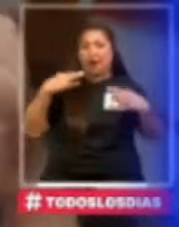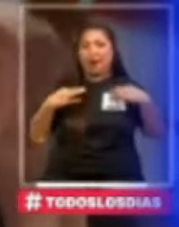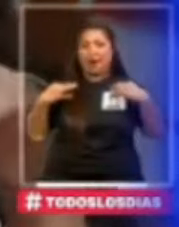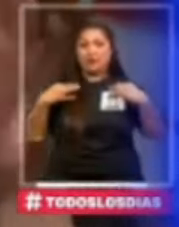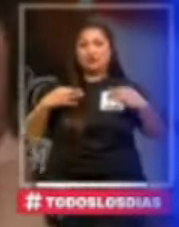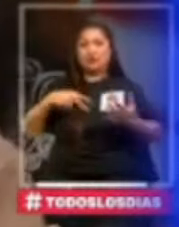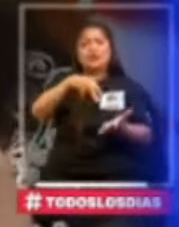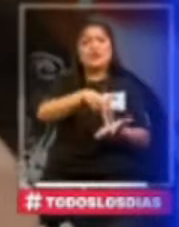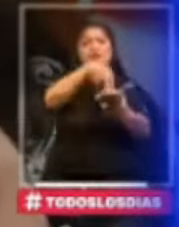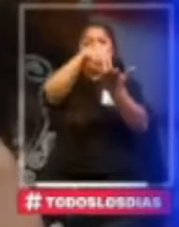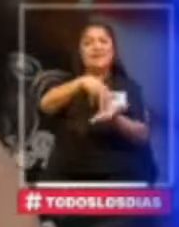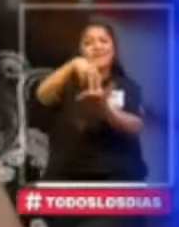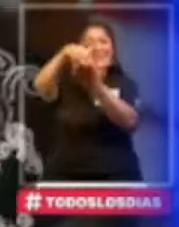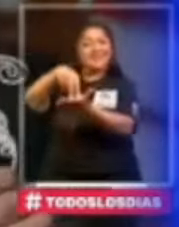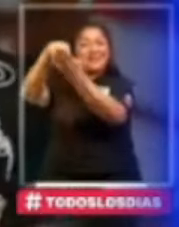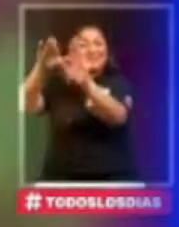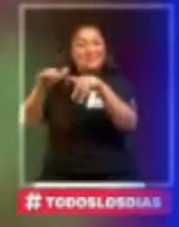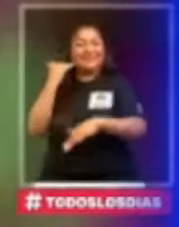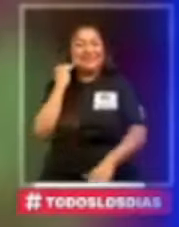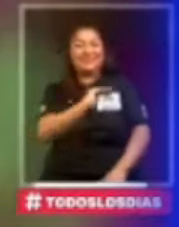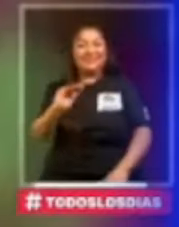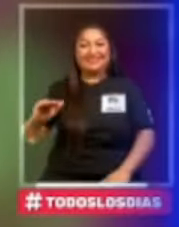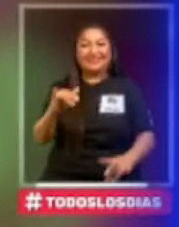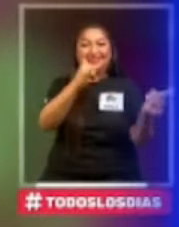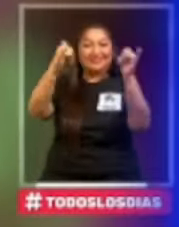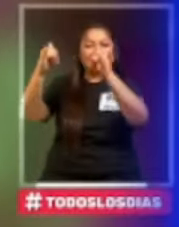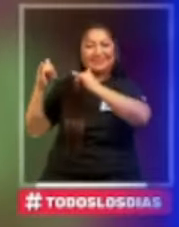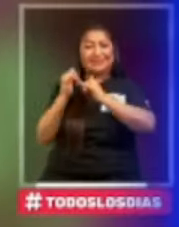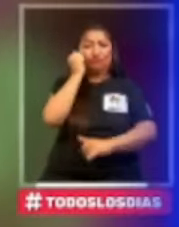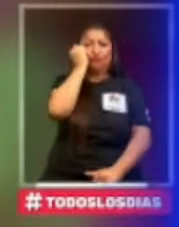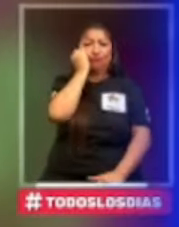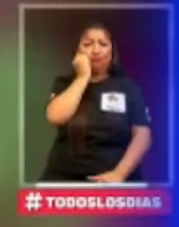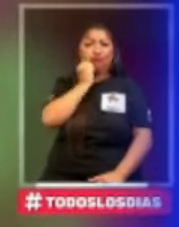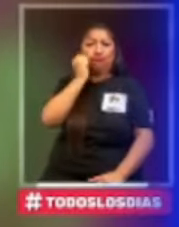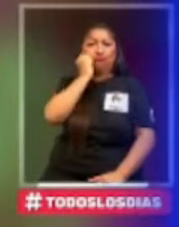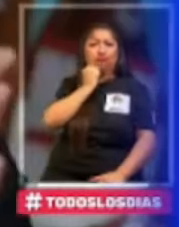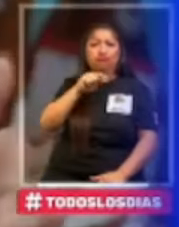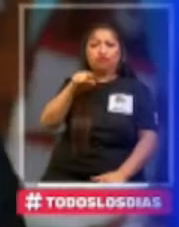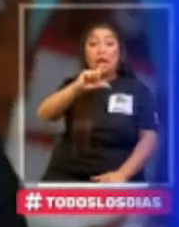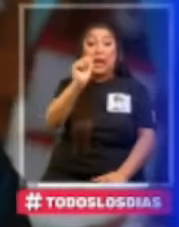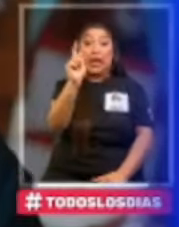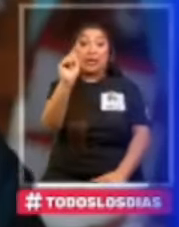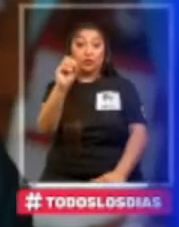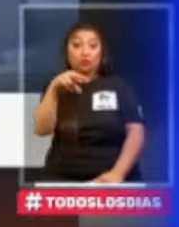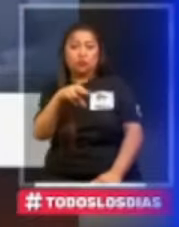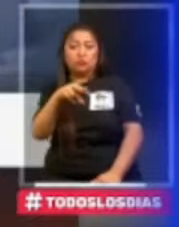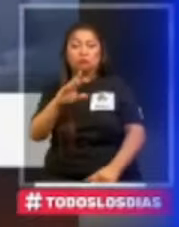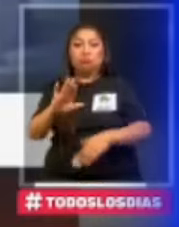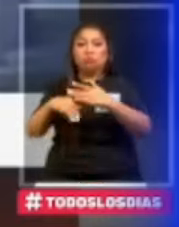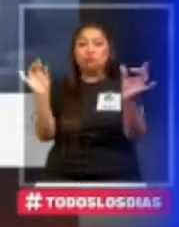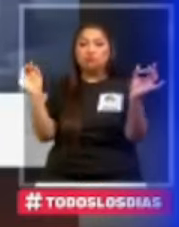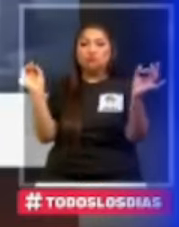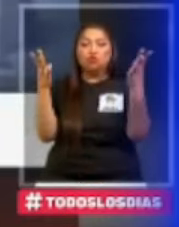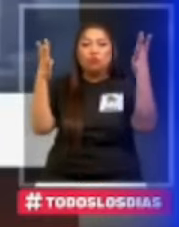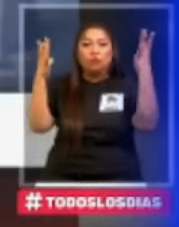elástica, saltaba como niña chica jugando y era muy regalona de Gastón y de repente le pasa lo que le pasa.